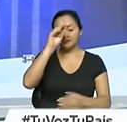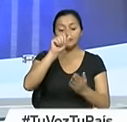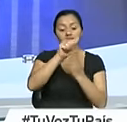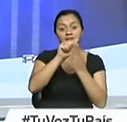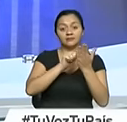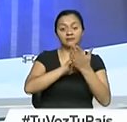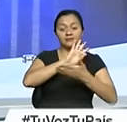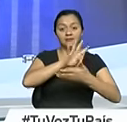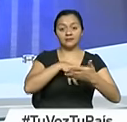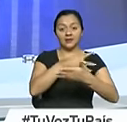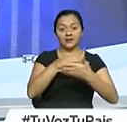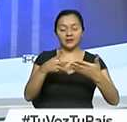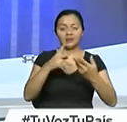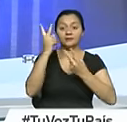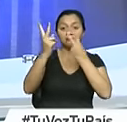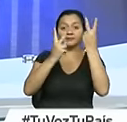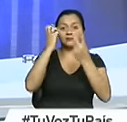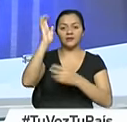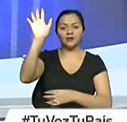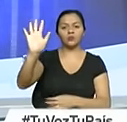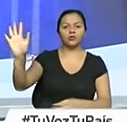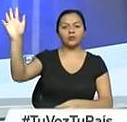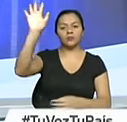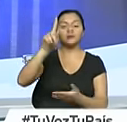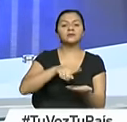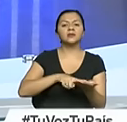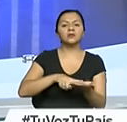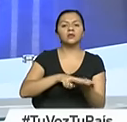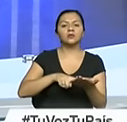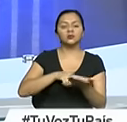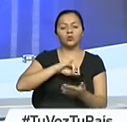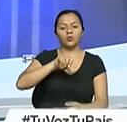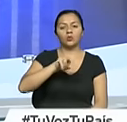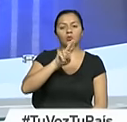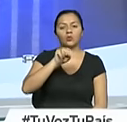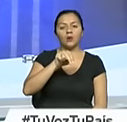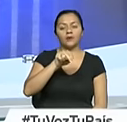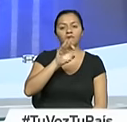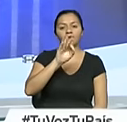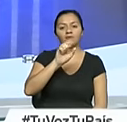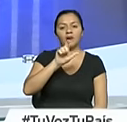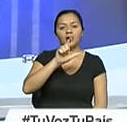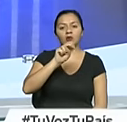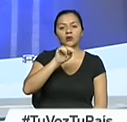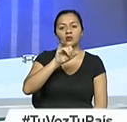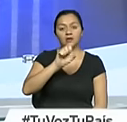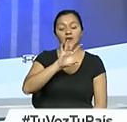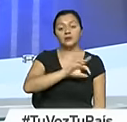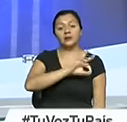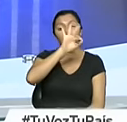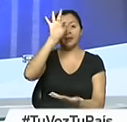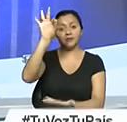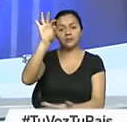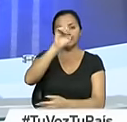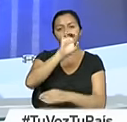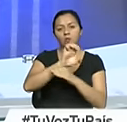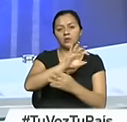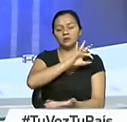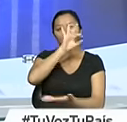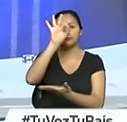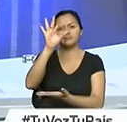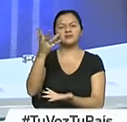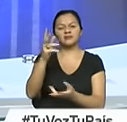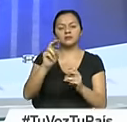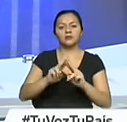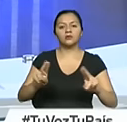de las actividades de su gira por Europa, se reunió con Juan Falconi Puig, representante permanente de Ecuador, ante la